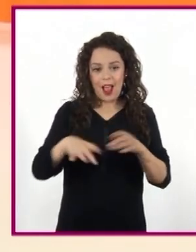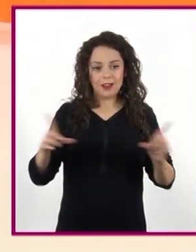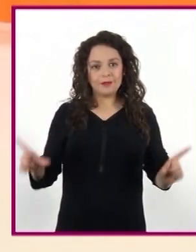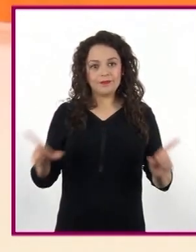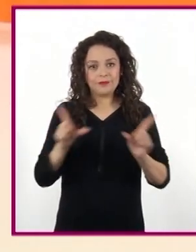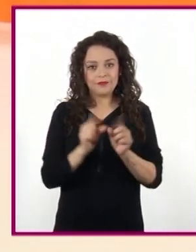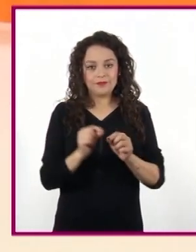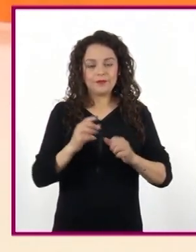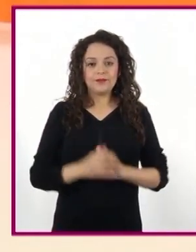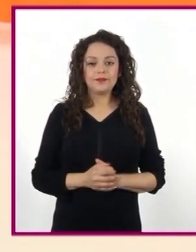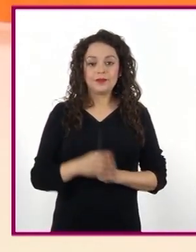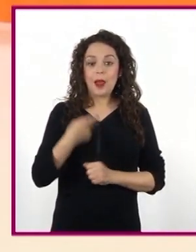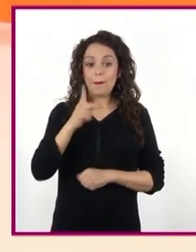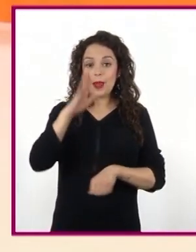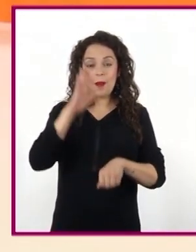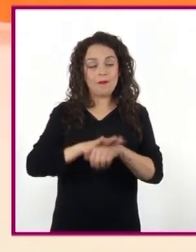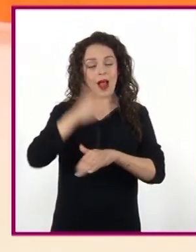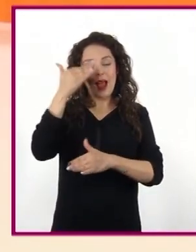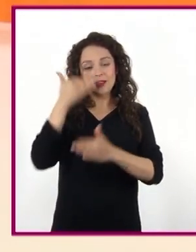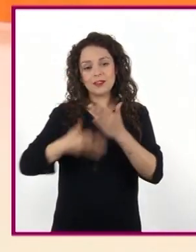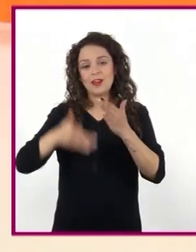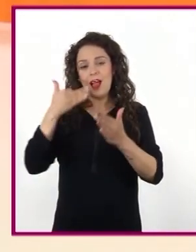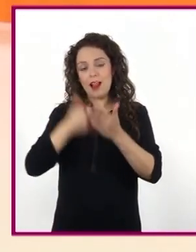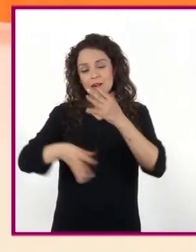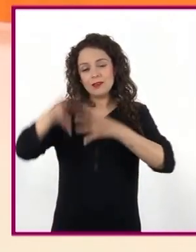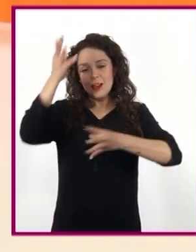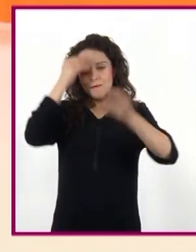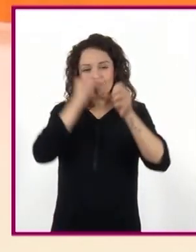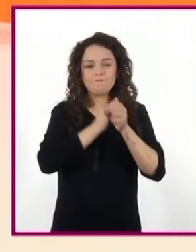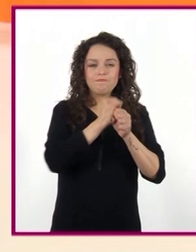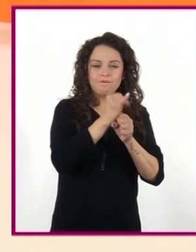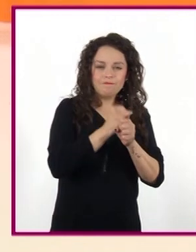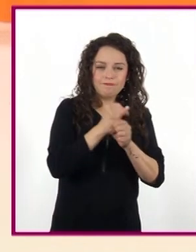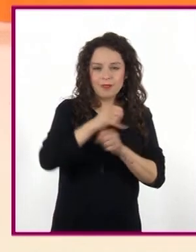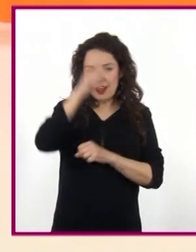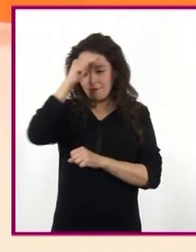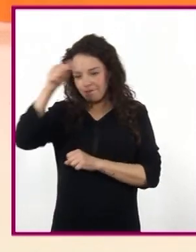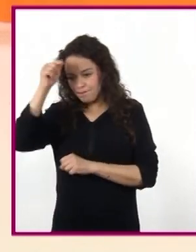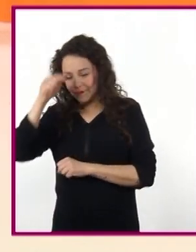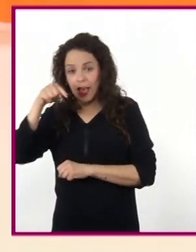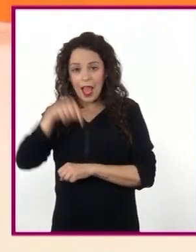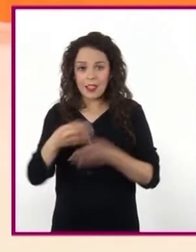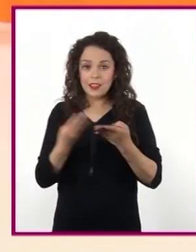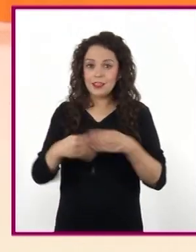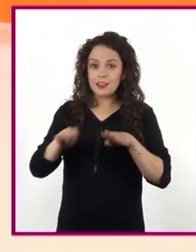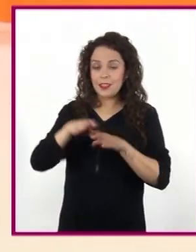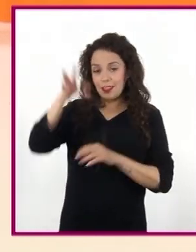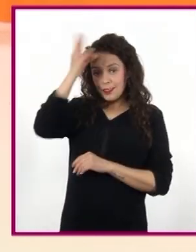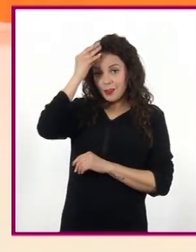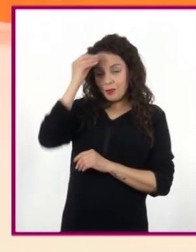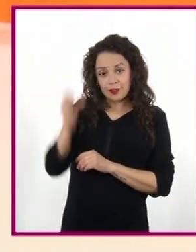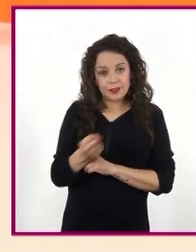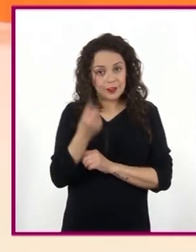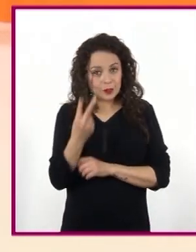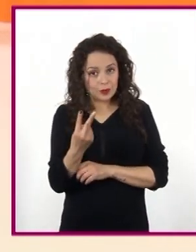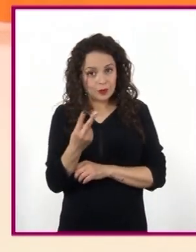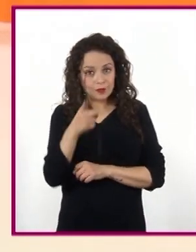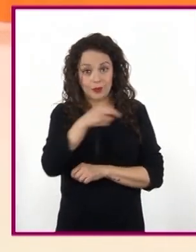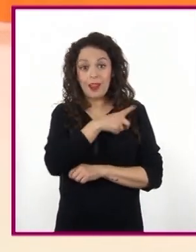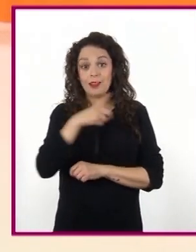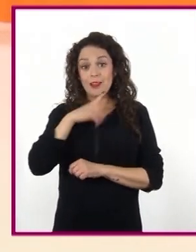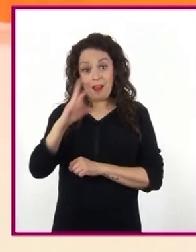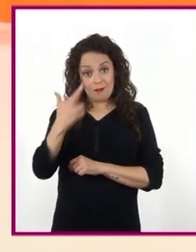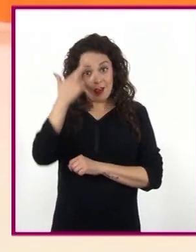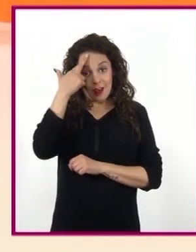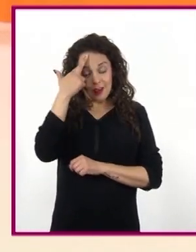sesión, pero aún queda mucho por descubrir e investigar aquí en Aprende en Casa 2. Recuerden, lavarse muy